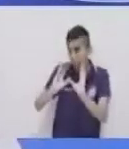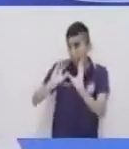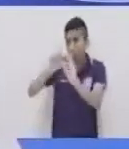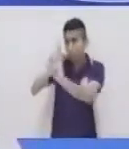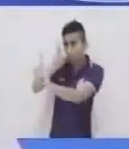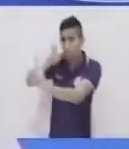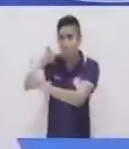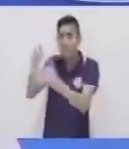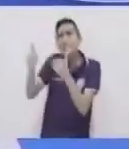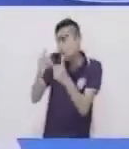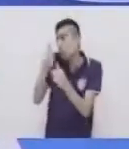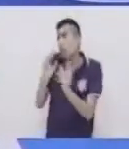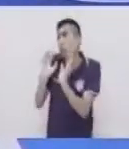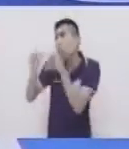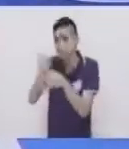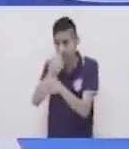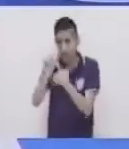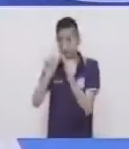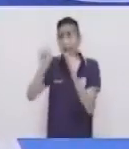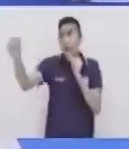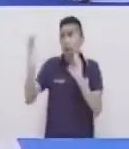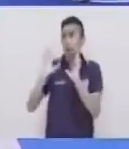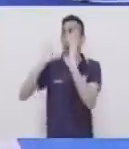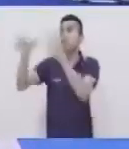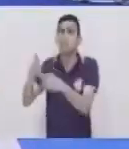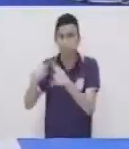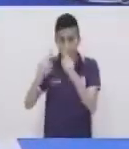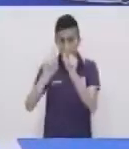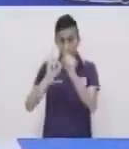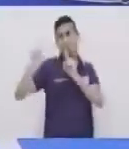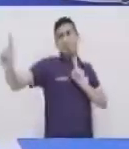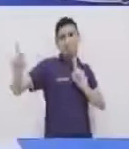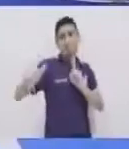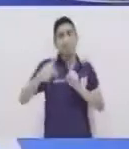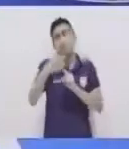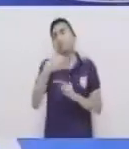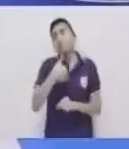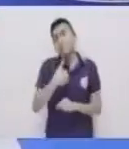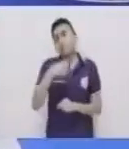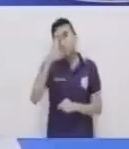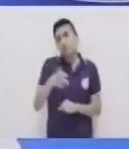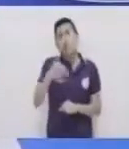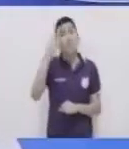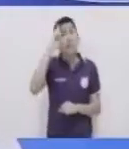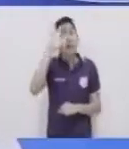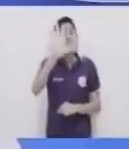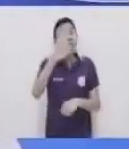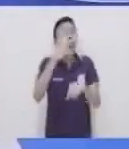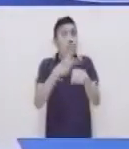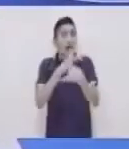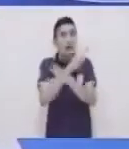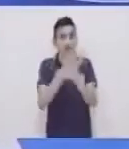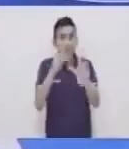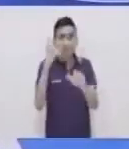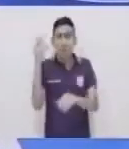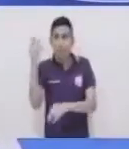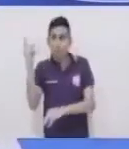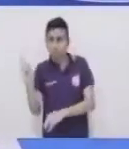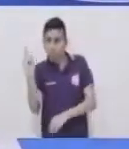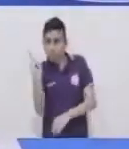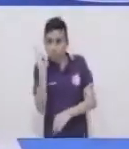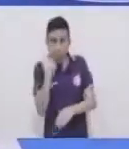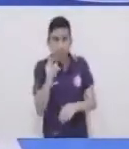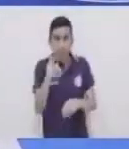poquito más de puntería al momento de lanzar, ¿sí? Este sería un recorrido. Recuerda que tú vas a realizar 5 veces el recorrido.